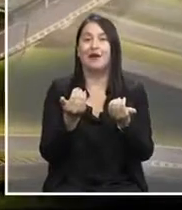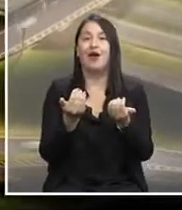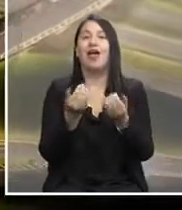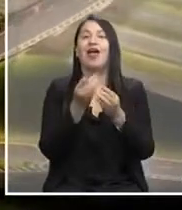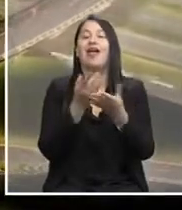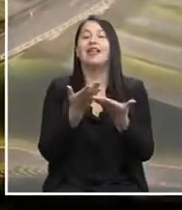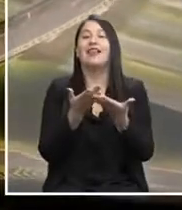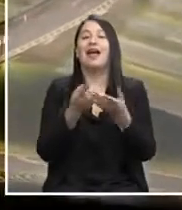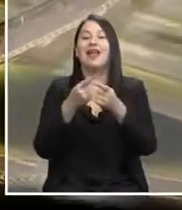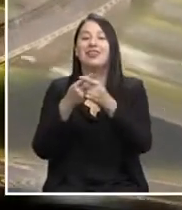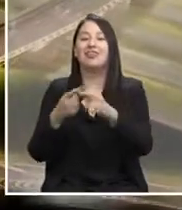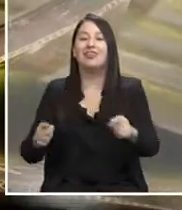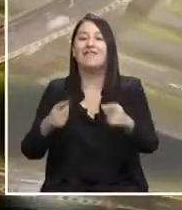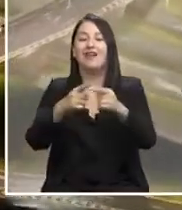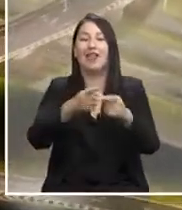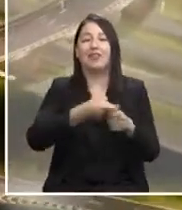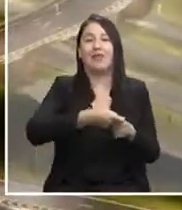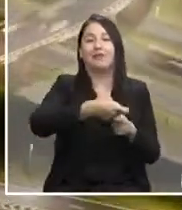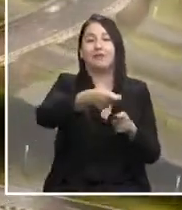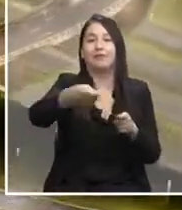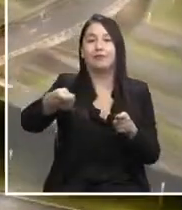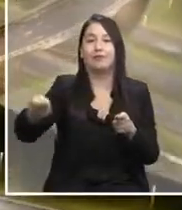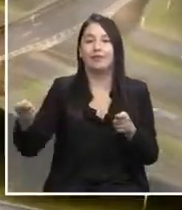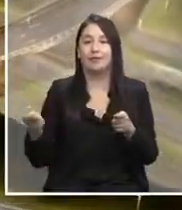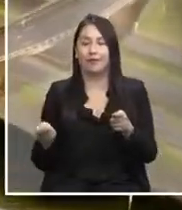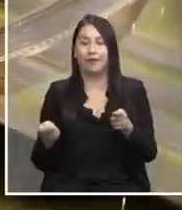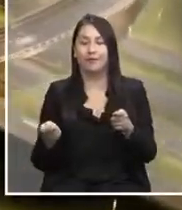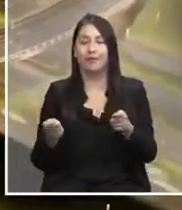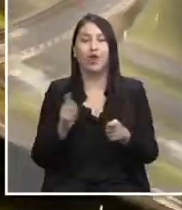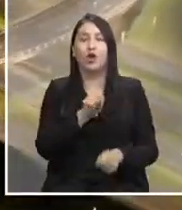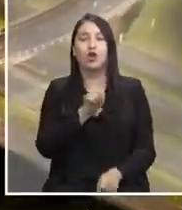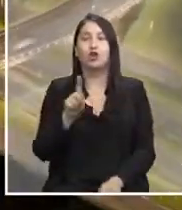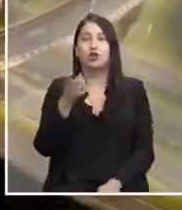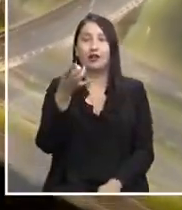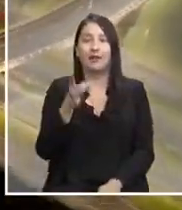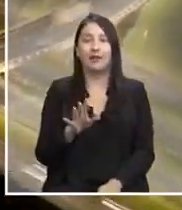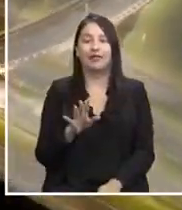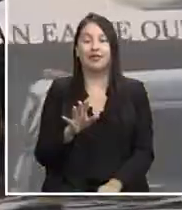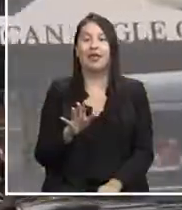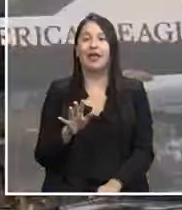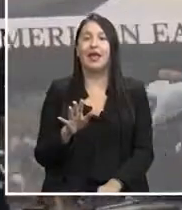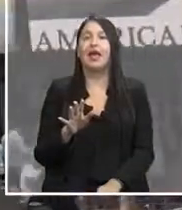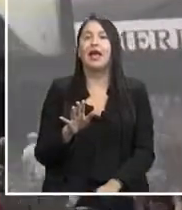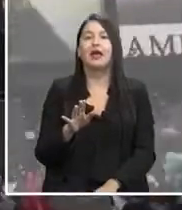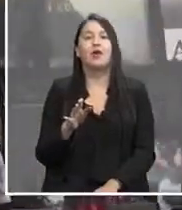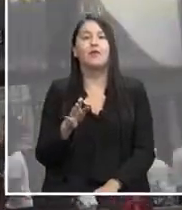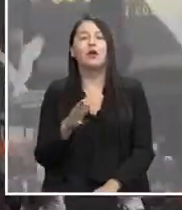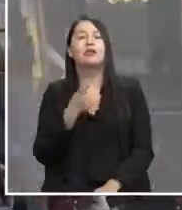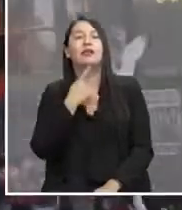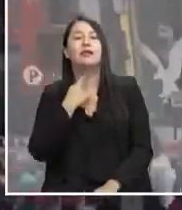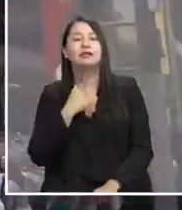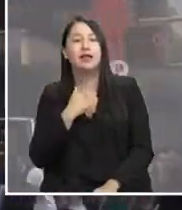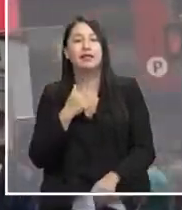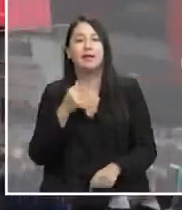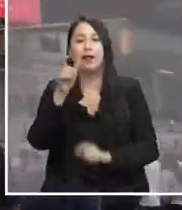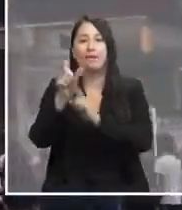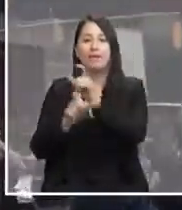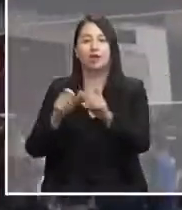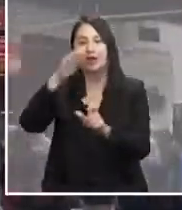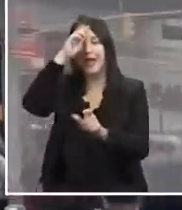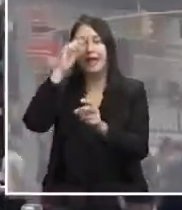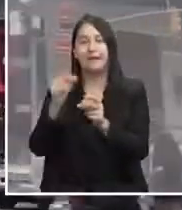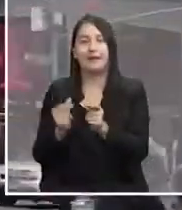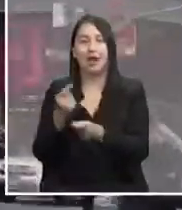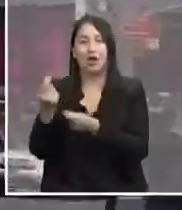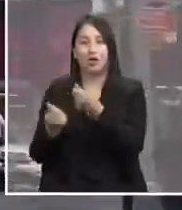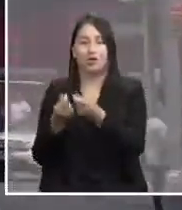distributiva. Esto es un tema que no debiese solamente importar a los economistas, sino que a un público más amplio. Y lo